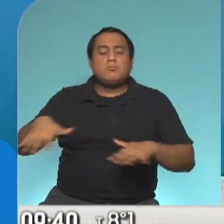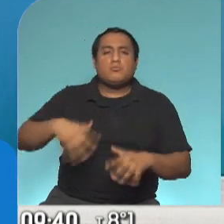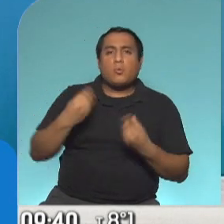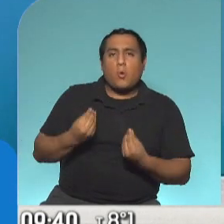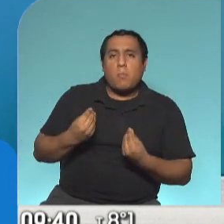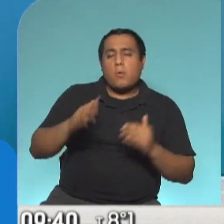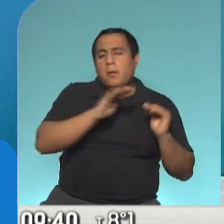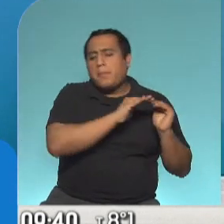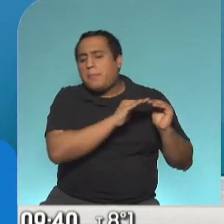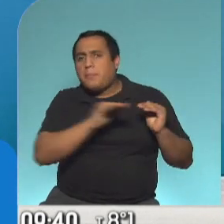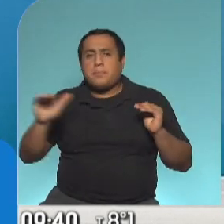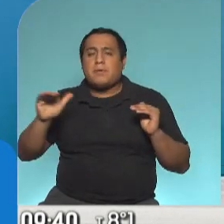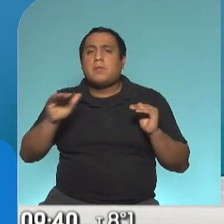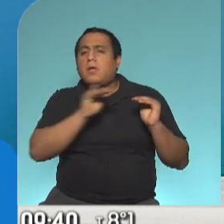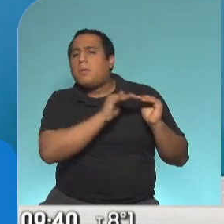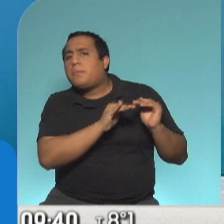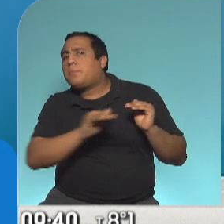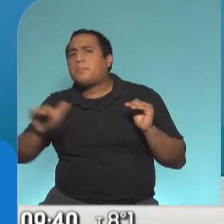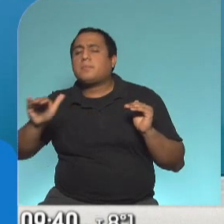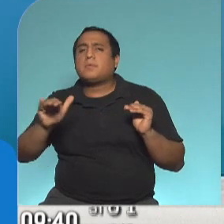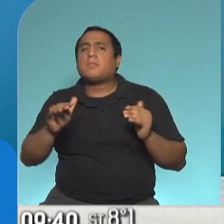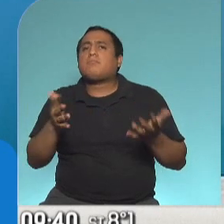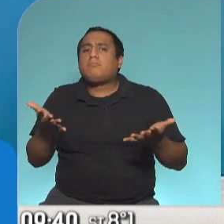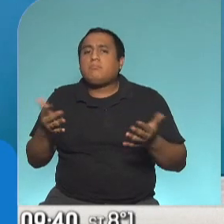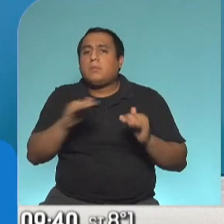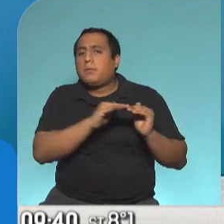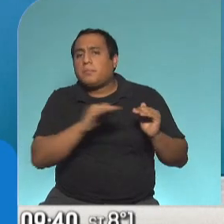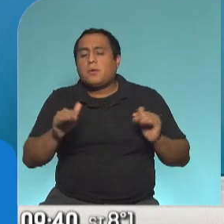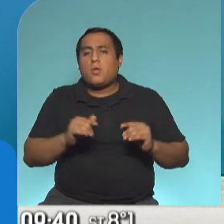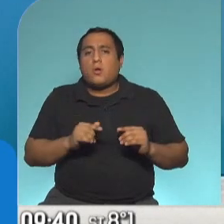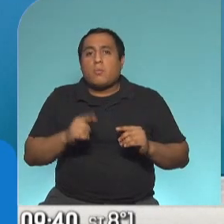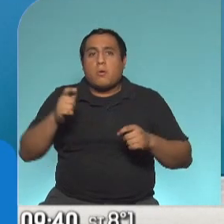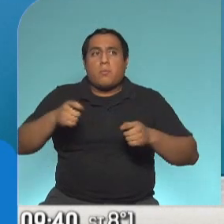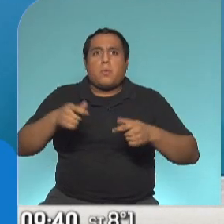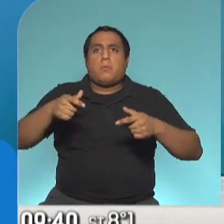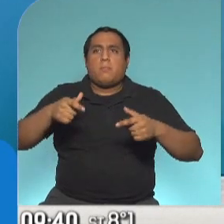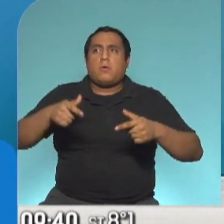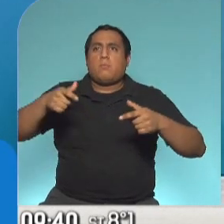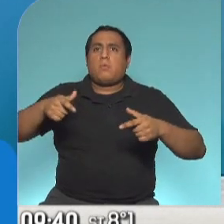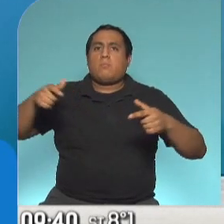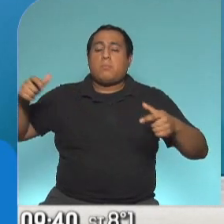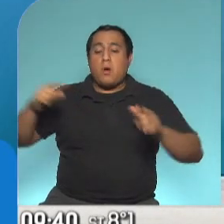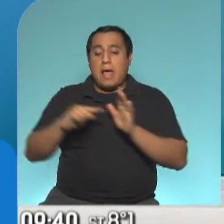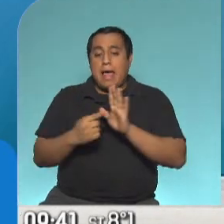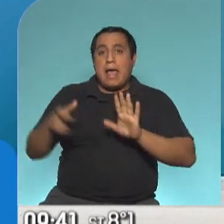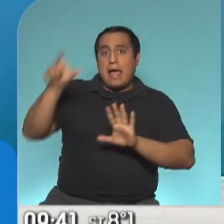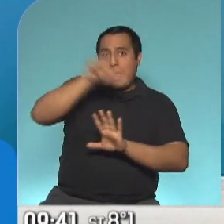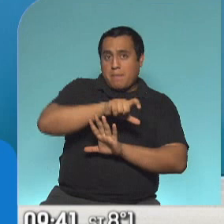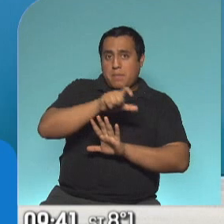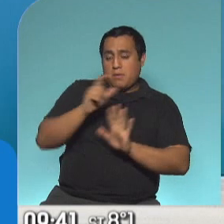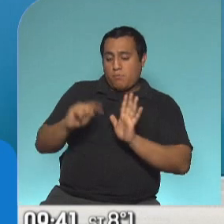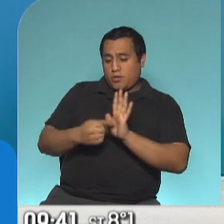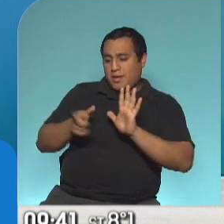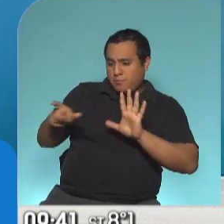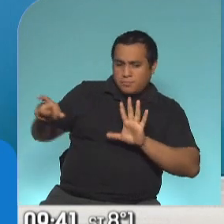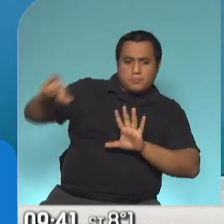estabilidad y esta ralentización del aumento de los casos en el amba que se está